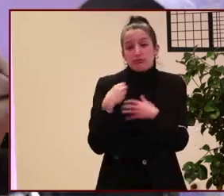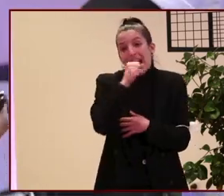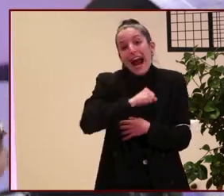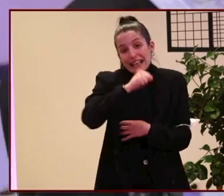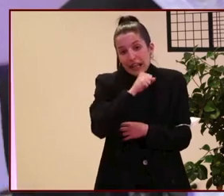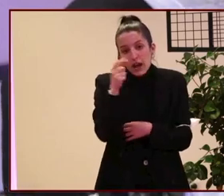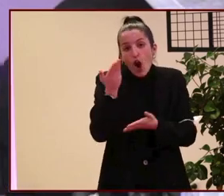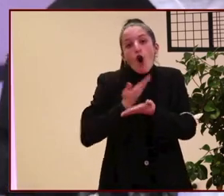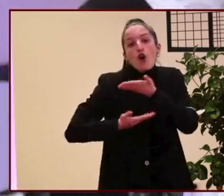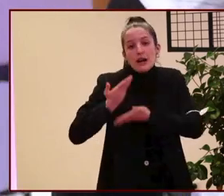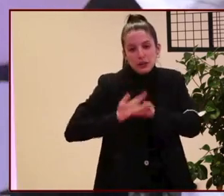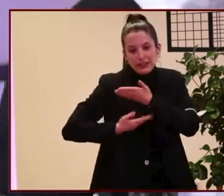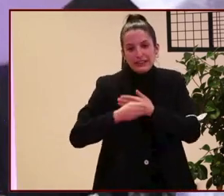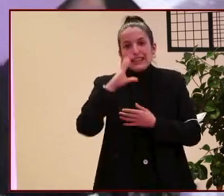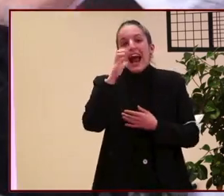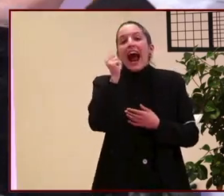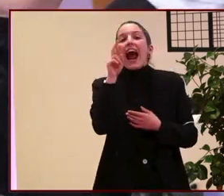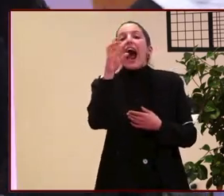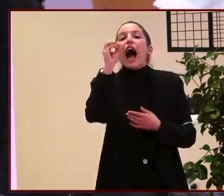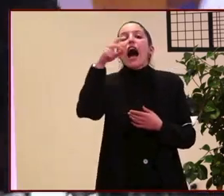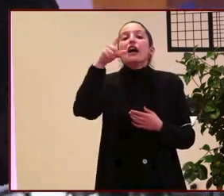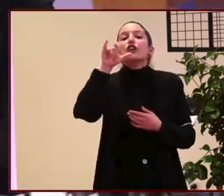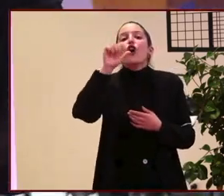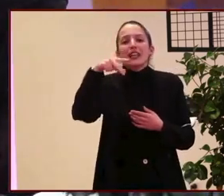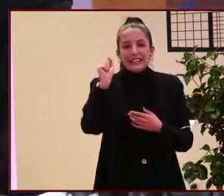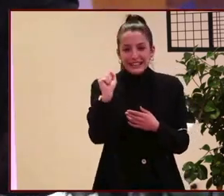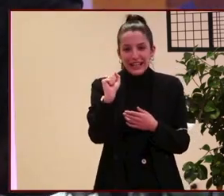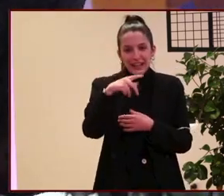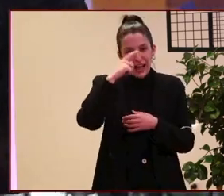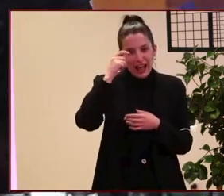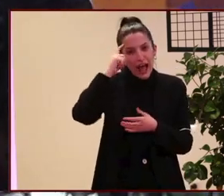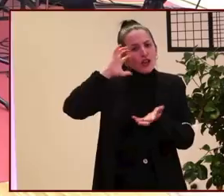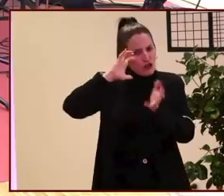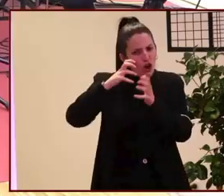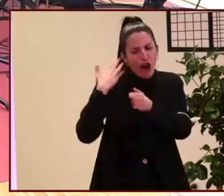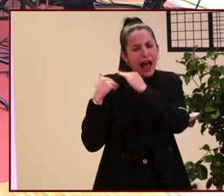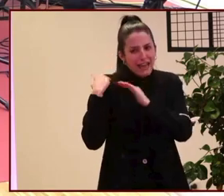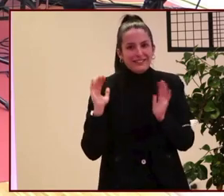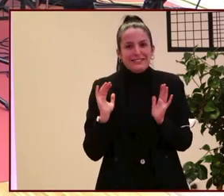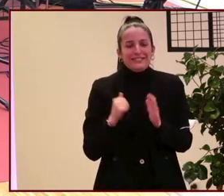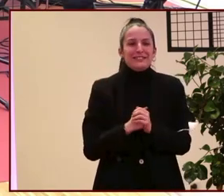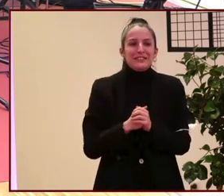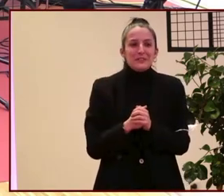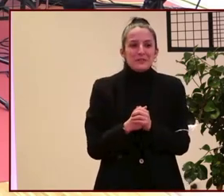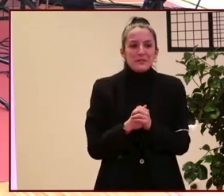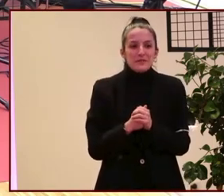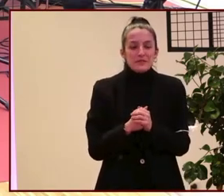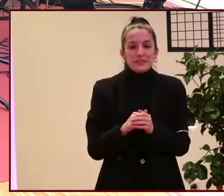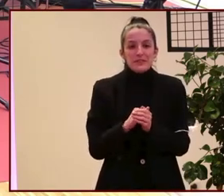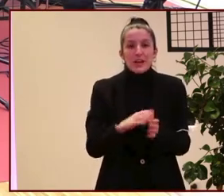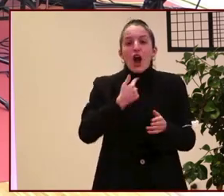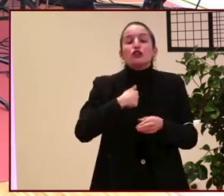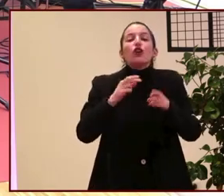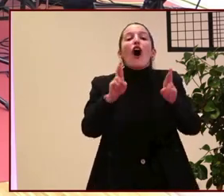porque carolina pues sabe que la era una tula pues ahora jaison las